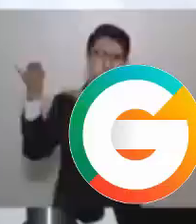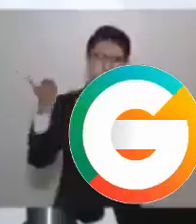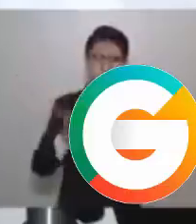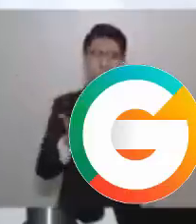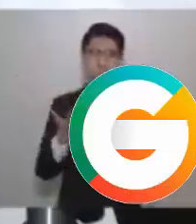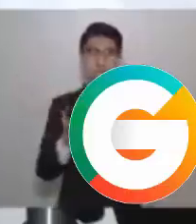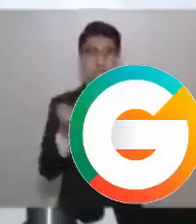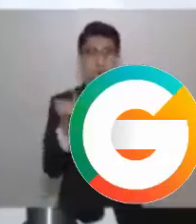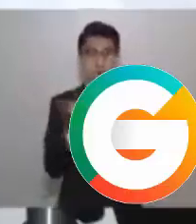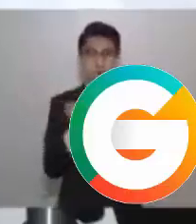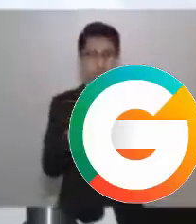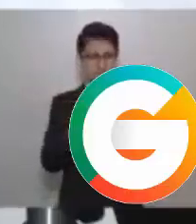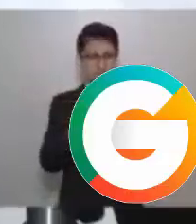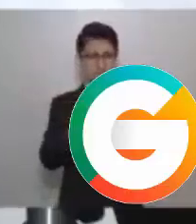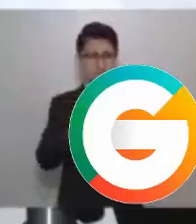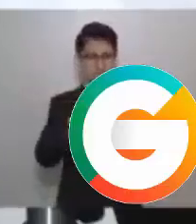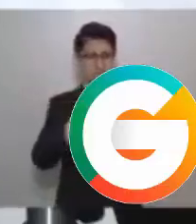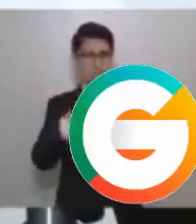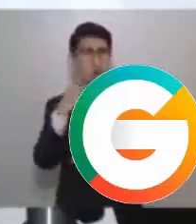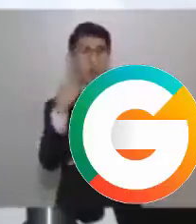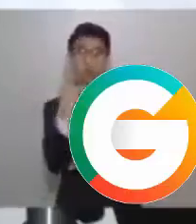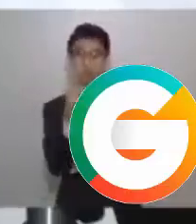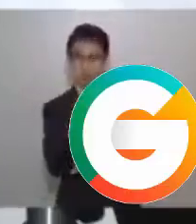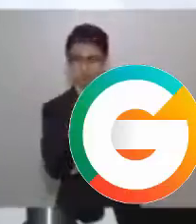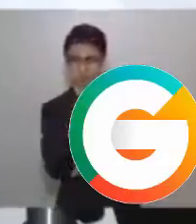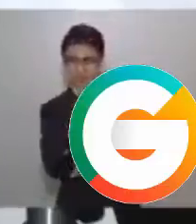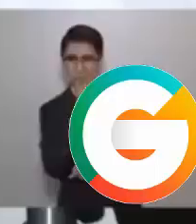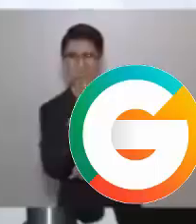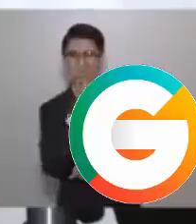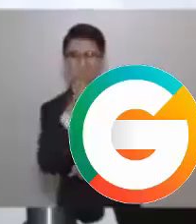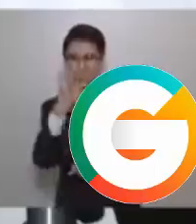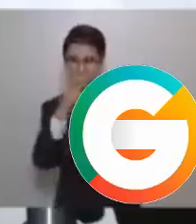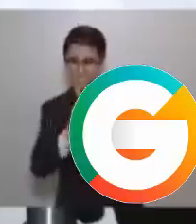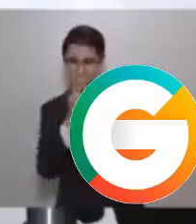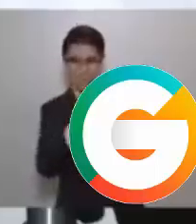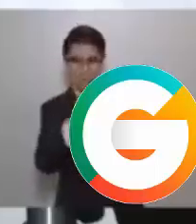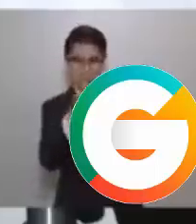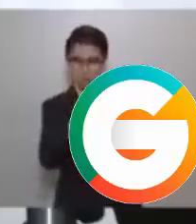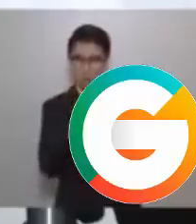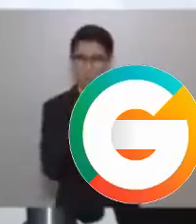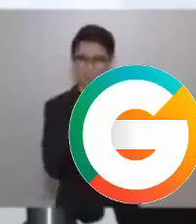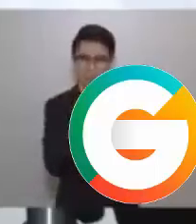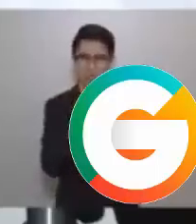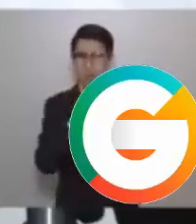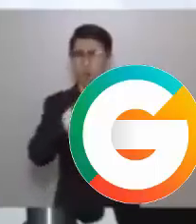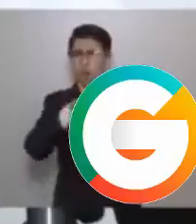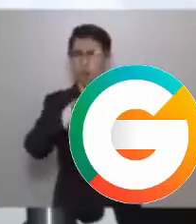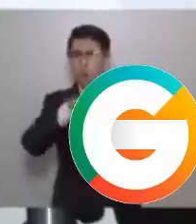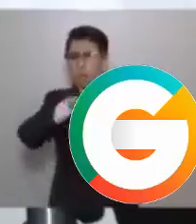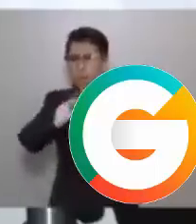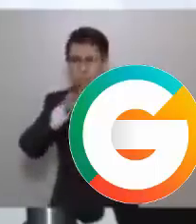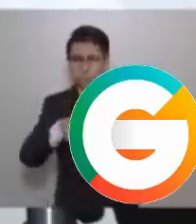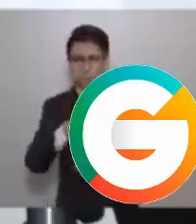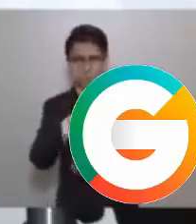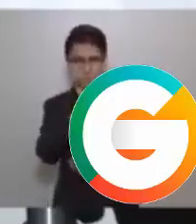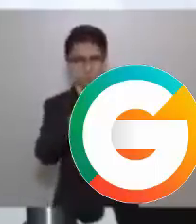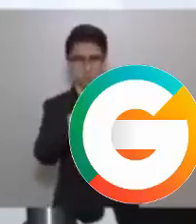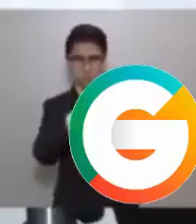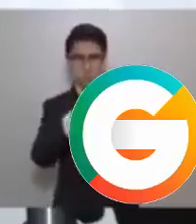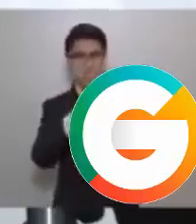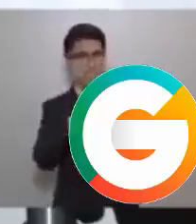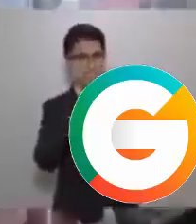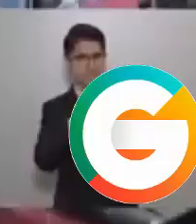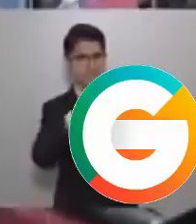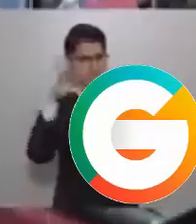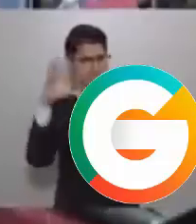menor falleció en circunstancias que estamos también investigando en otro lugar. Muchas gracias. César Córdoba, adelante.